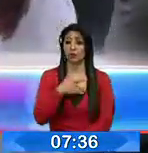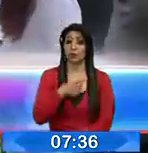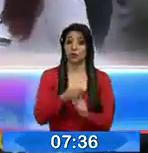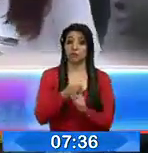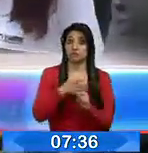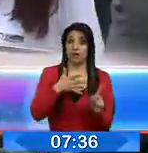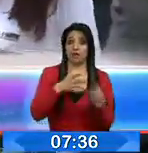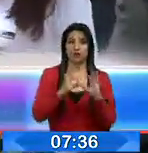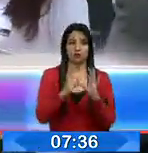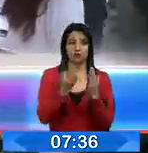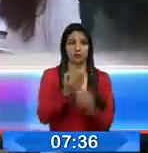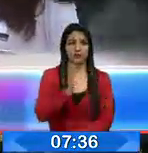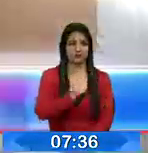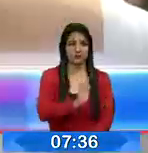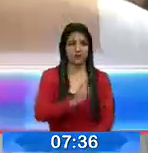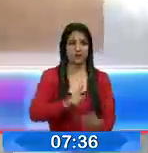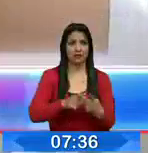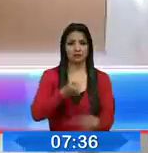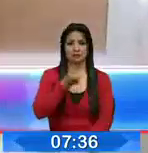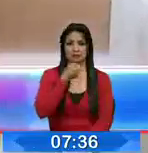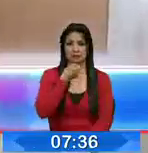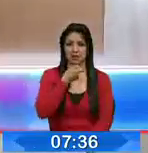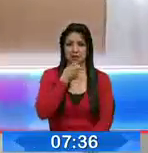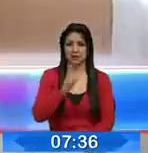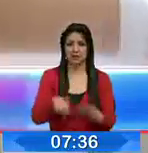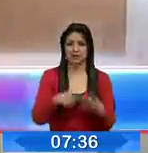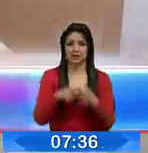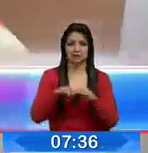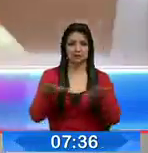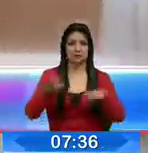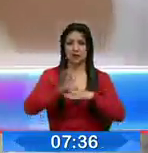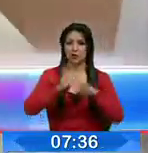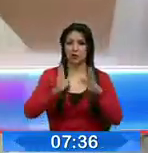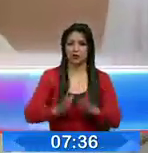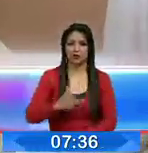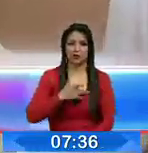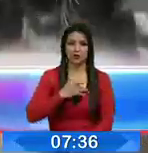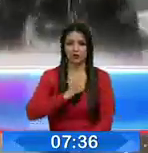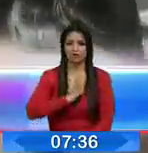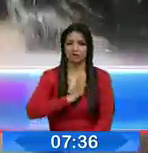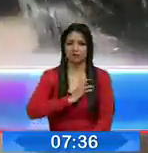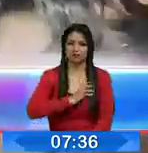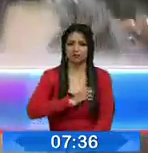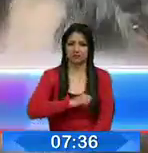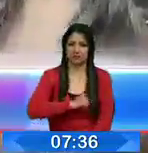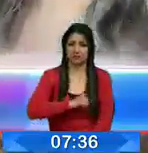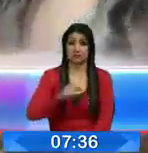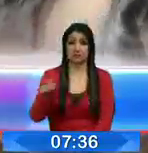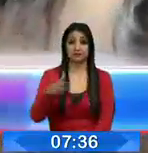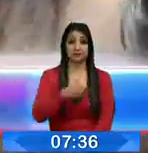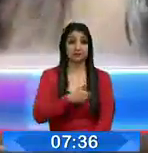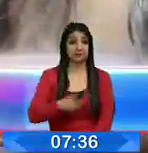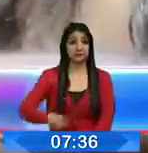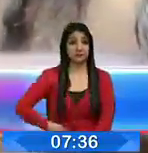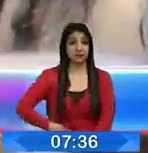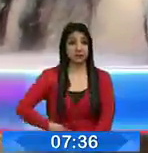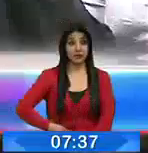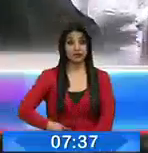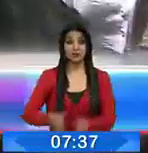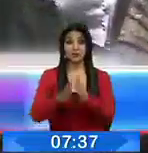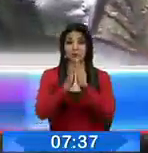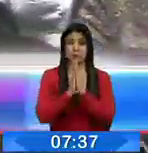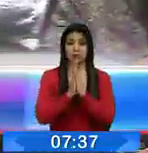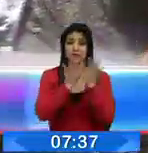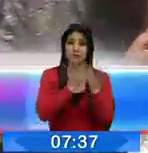los familiares de las víctimas, a la prensa y a la población ecuatoriana. El mandatario hizo un llamado a la paz después de